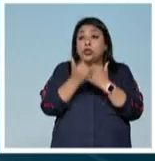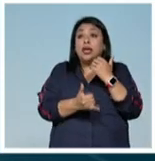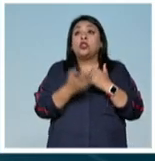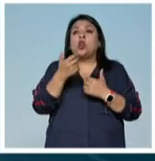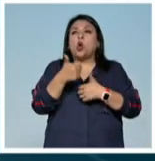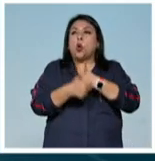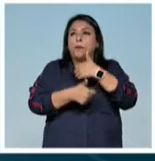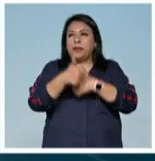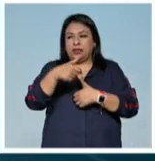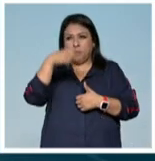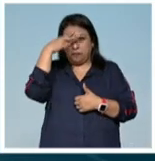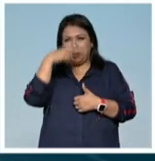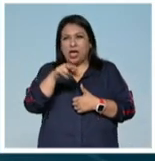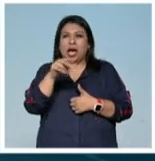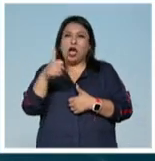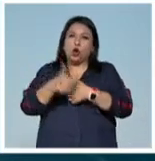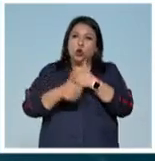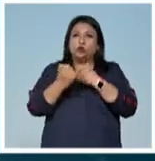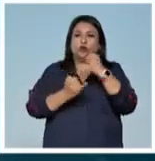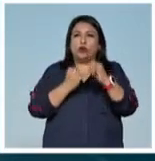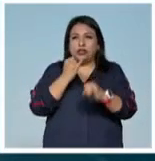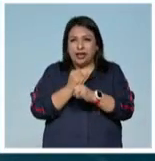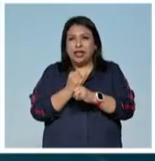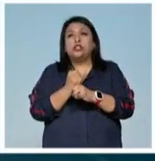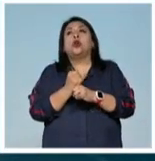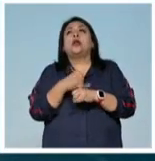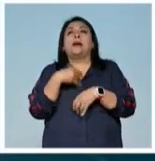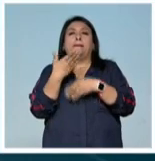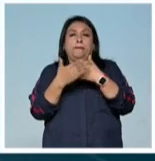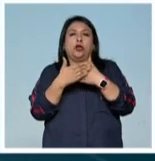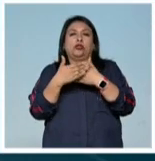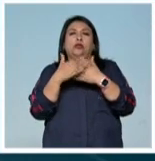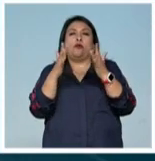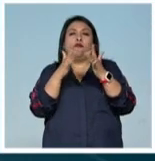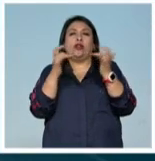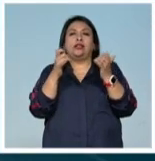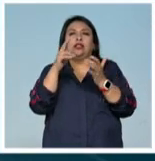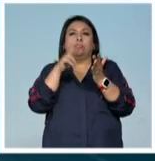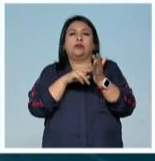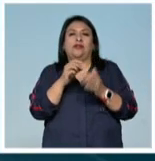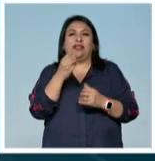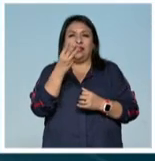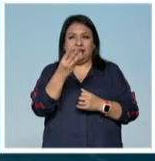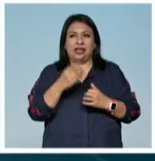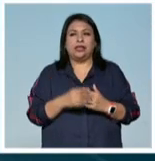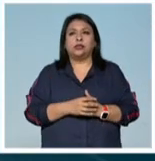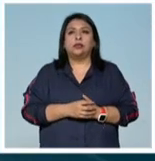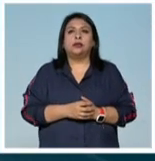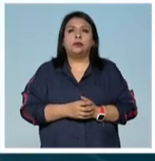el competidor de México en el concurso internacional a realizarse en Francia en 2023.